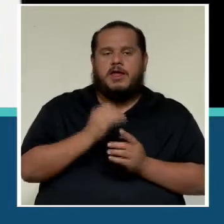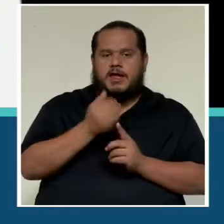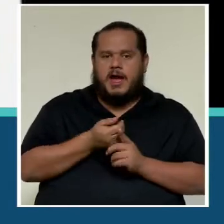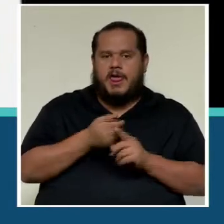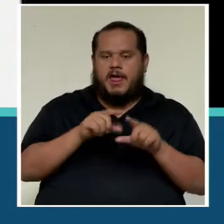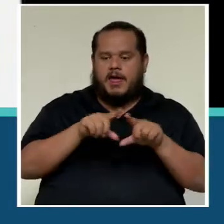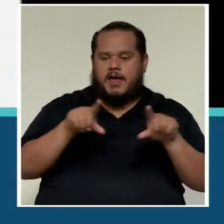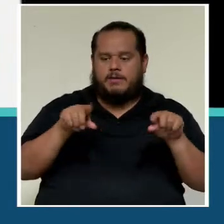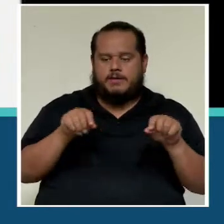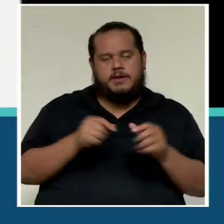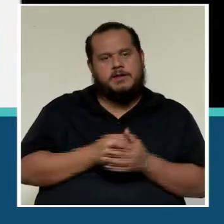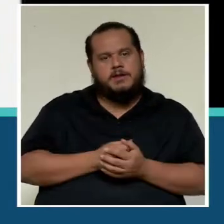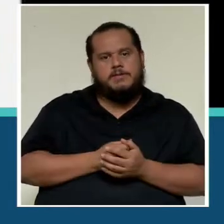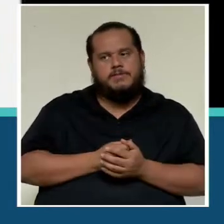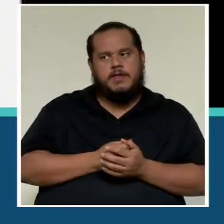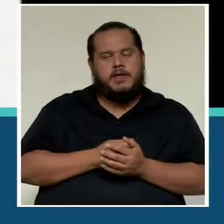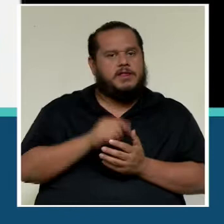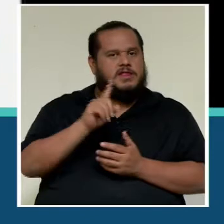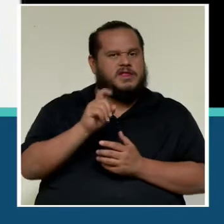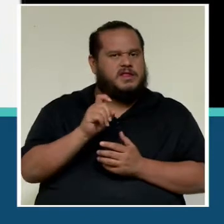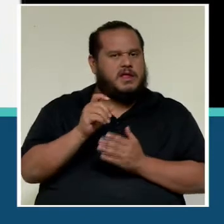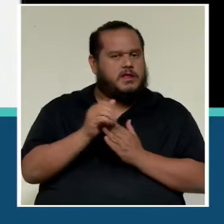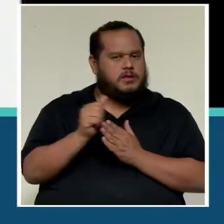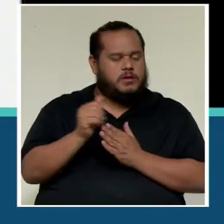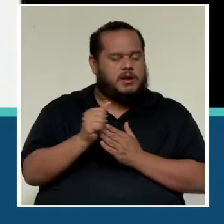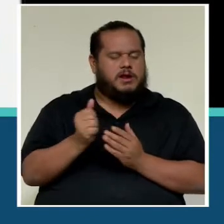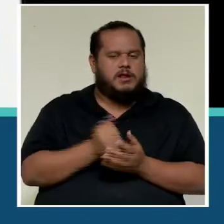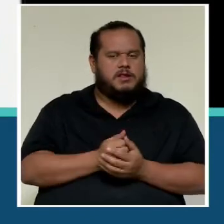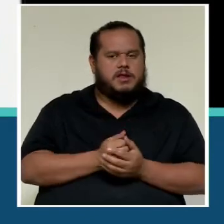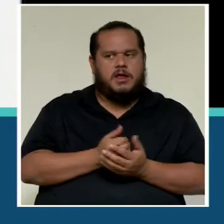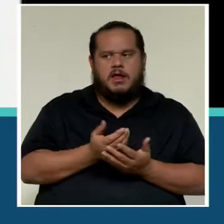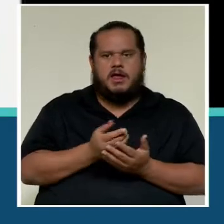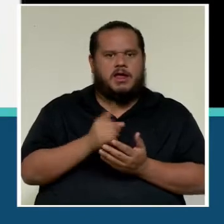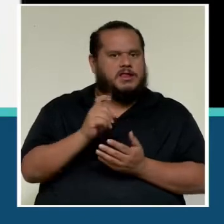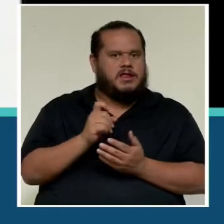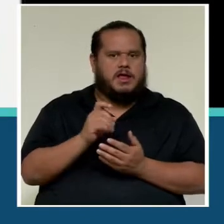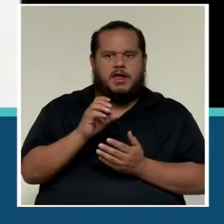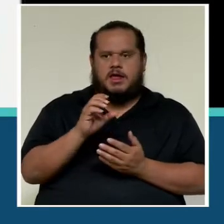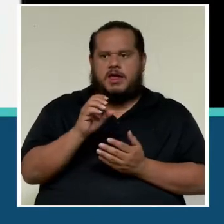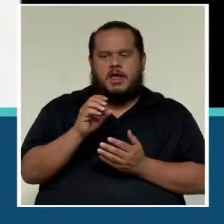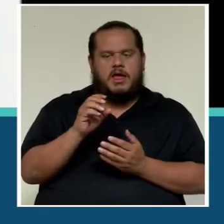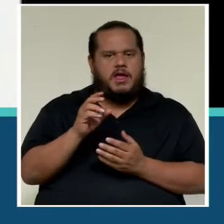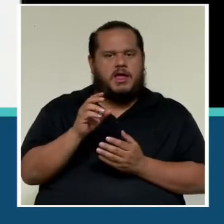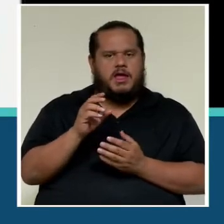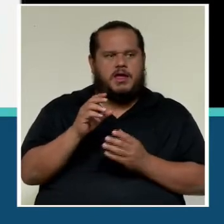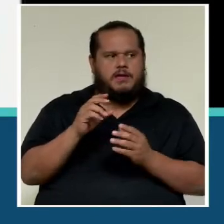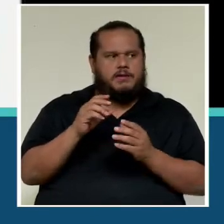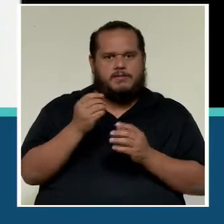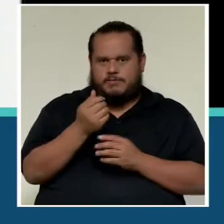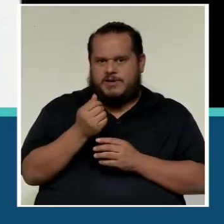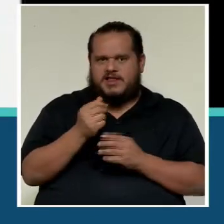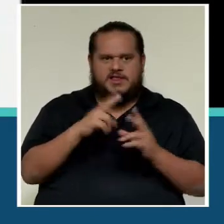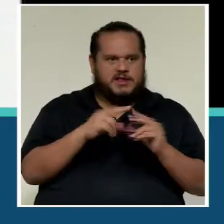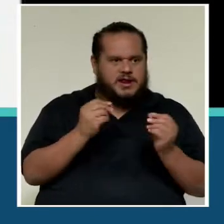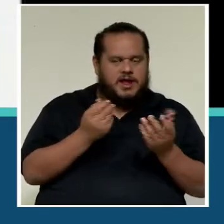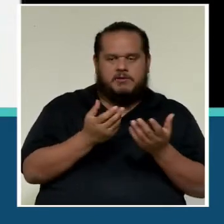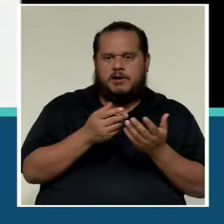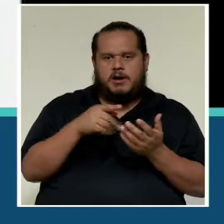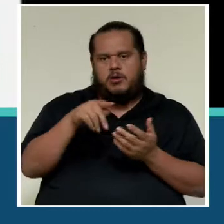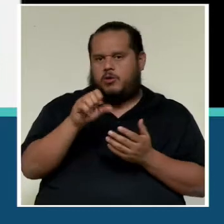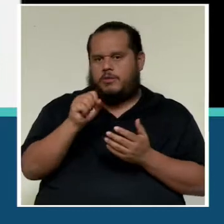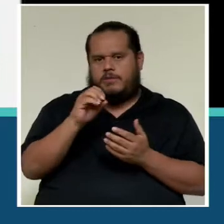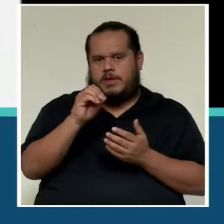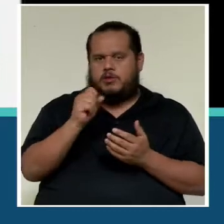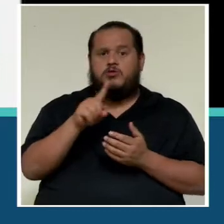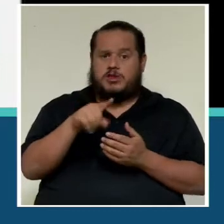billete de $100, 100 quetzales, 100 córdobas, 100 colones o 100 pesos, usted puede adquirir